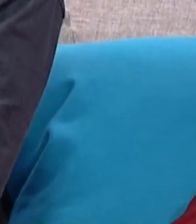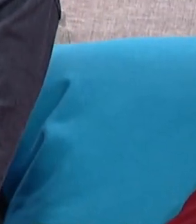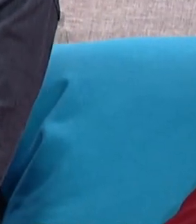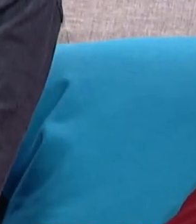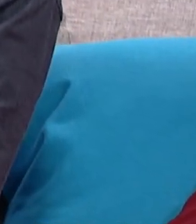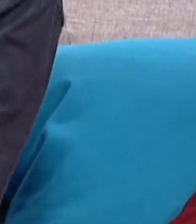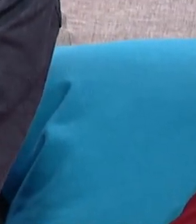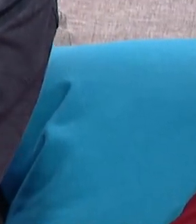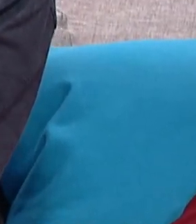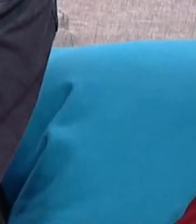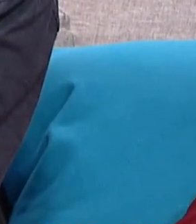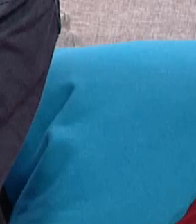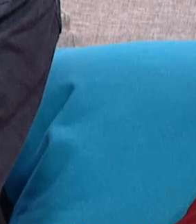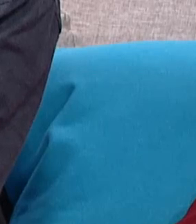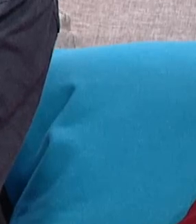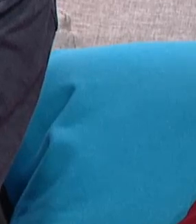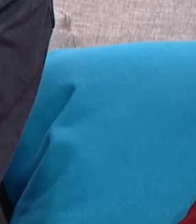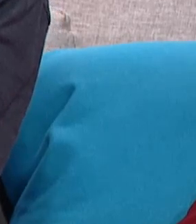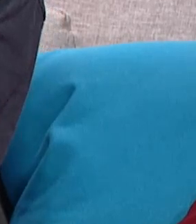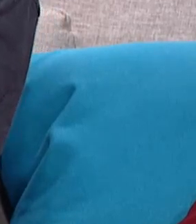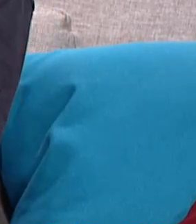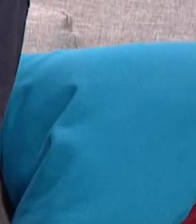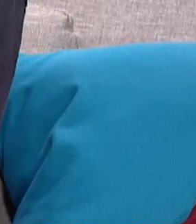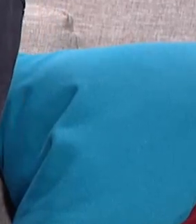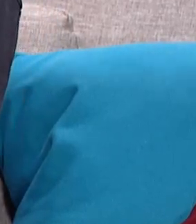para que tus ojos